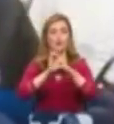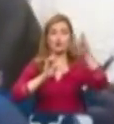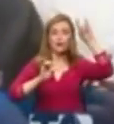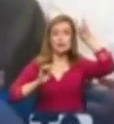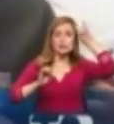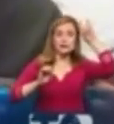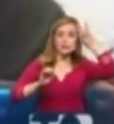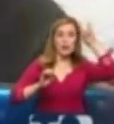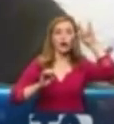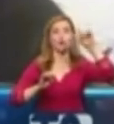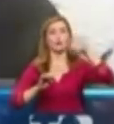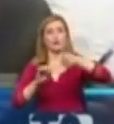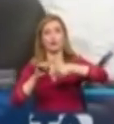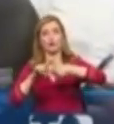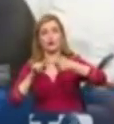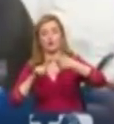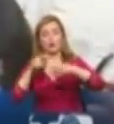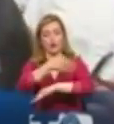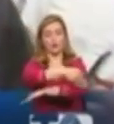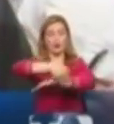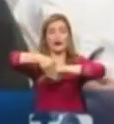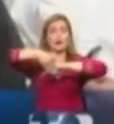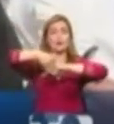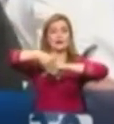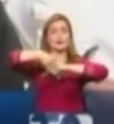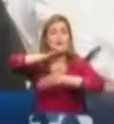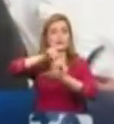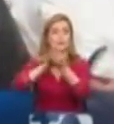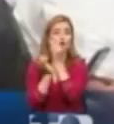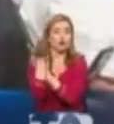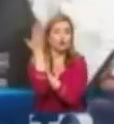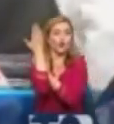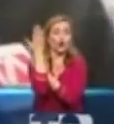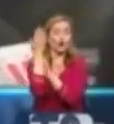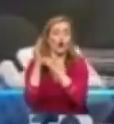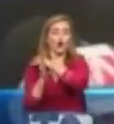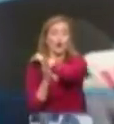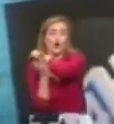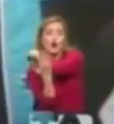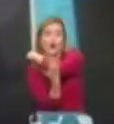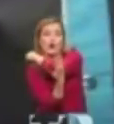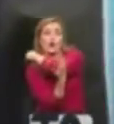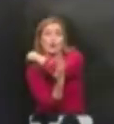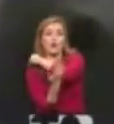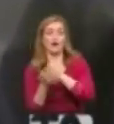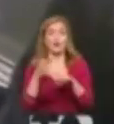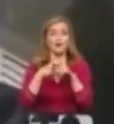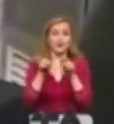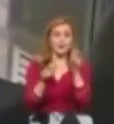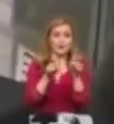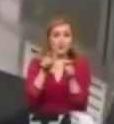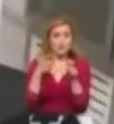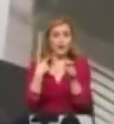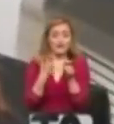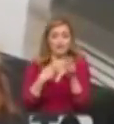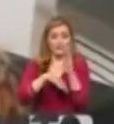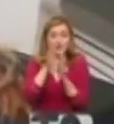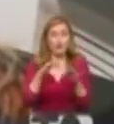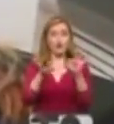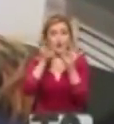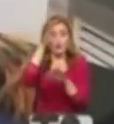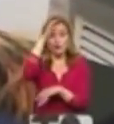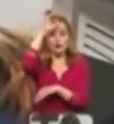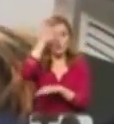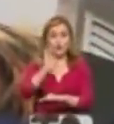Uma, hemos hecho una calle representativa del centro histórico, que es la Ronda, y así muchos personajes que resaltan la cultura de